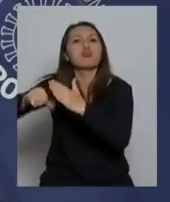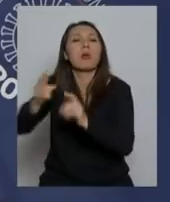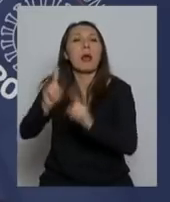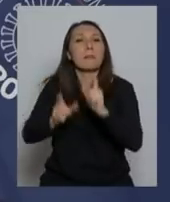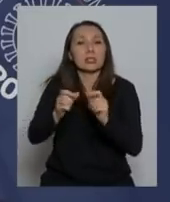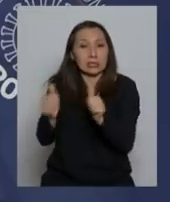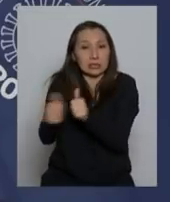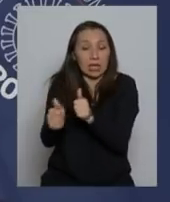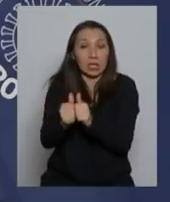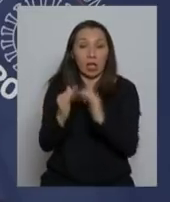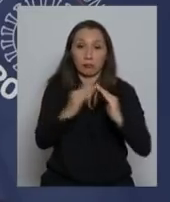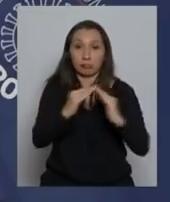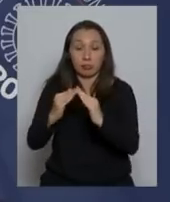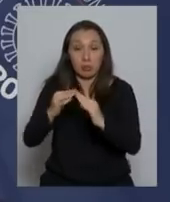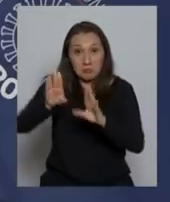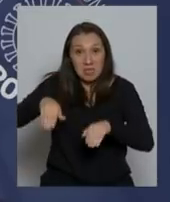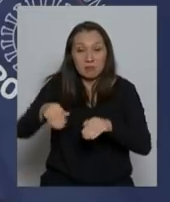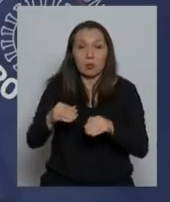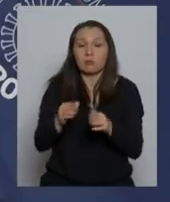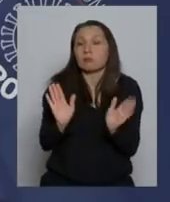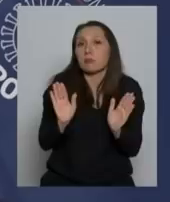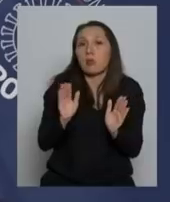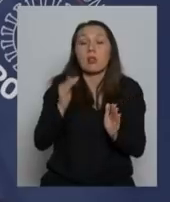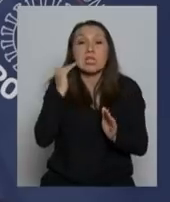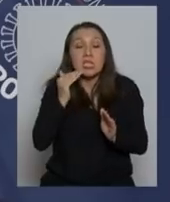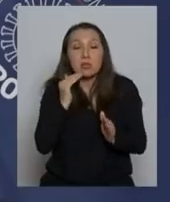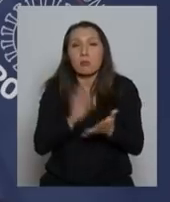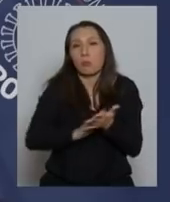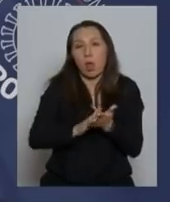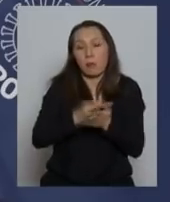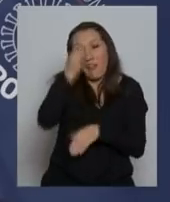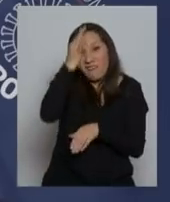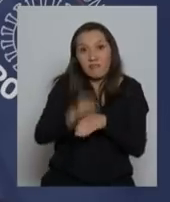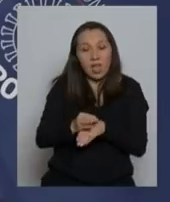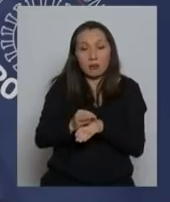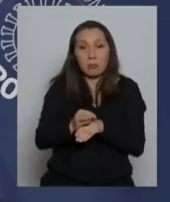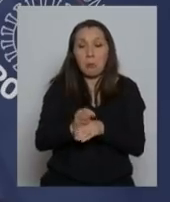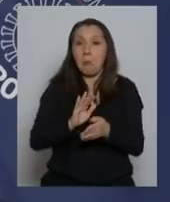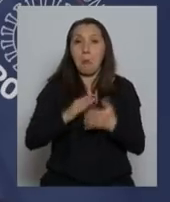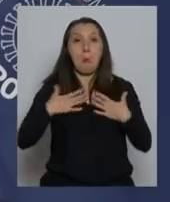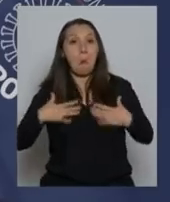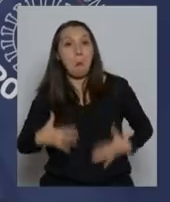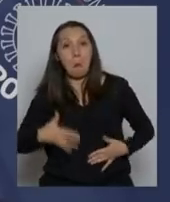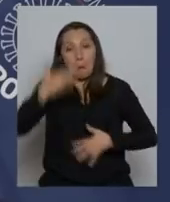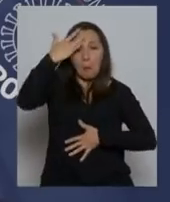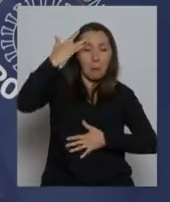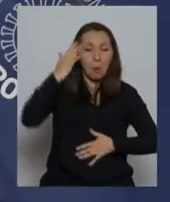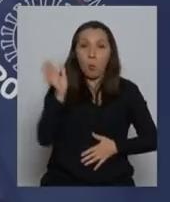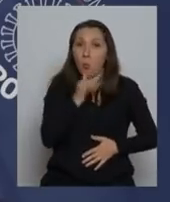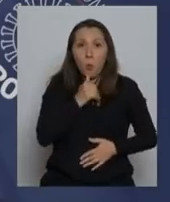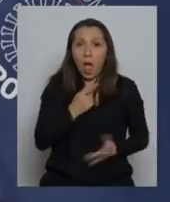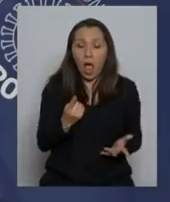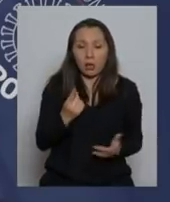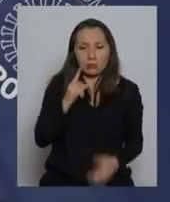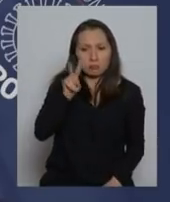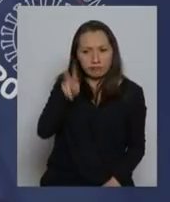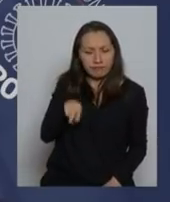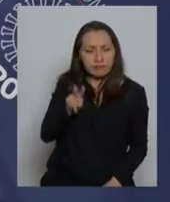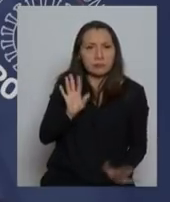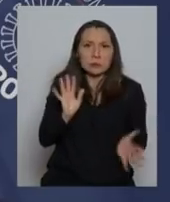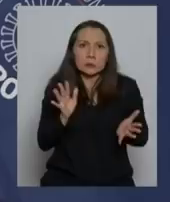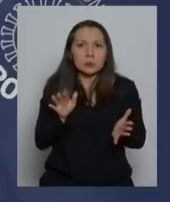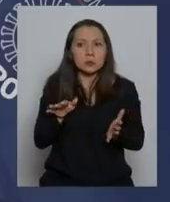rodean? Puede ser que muchos de ellos, sobre todo los niños, hagan una enfermedad completamente sin síntomas. Y a nosotros nos